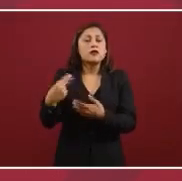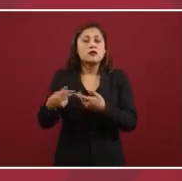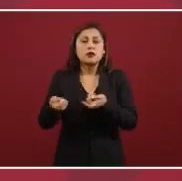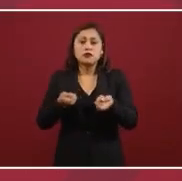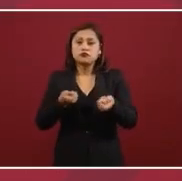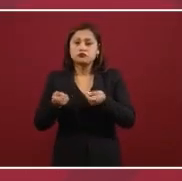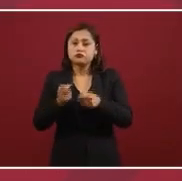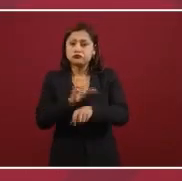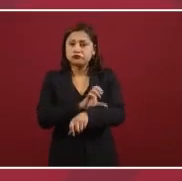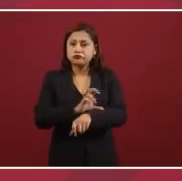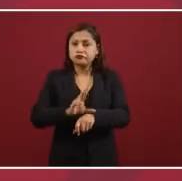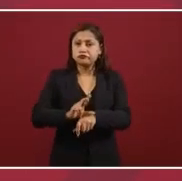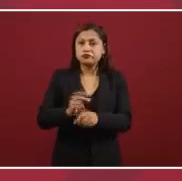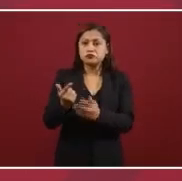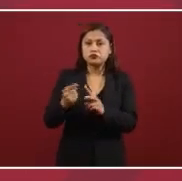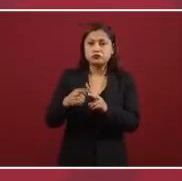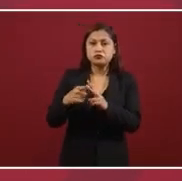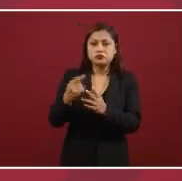Nosotros no podemos